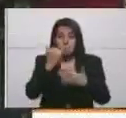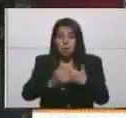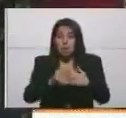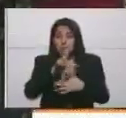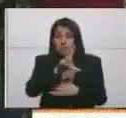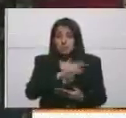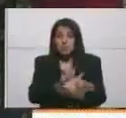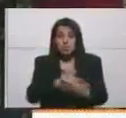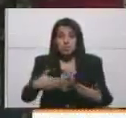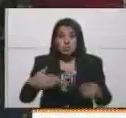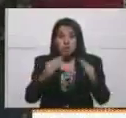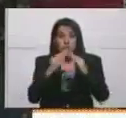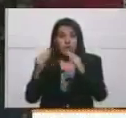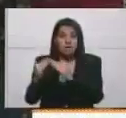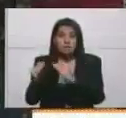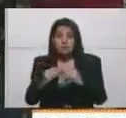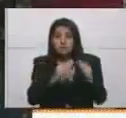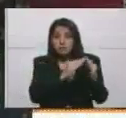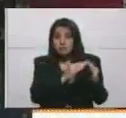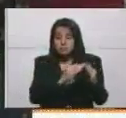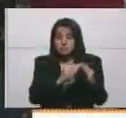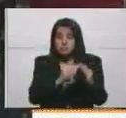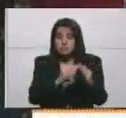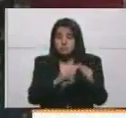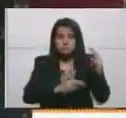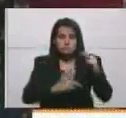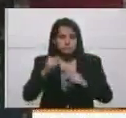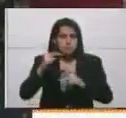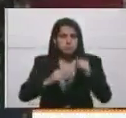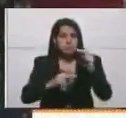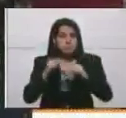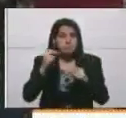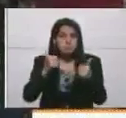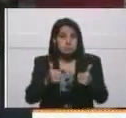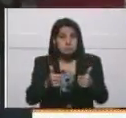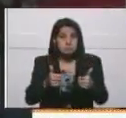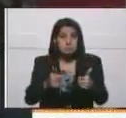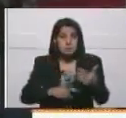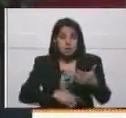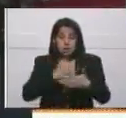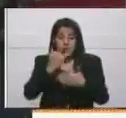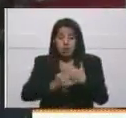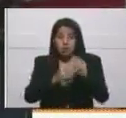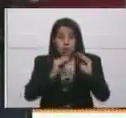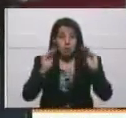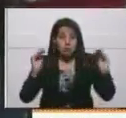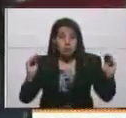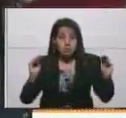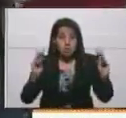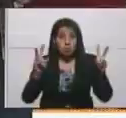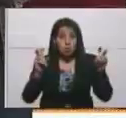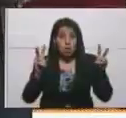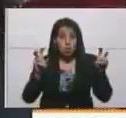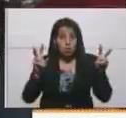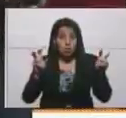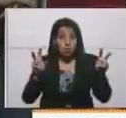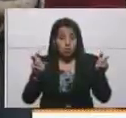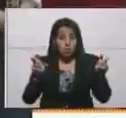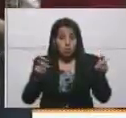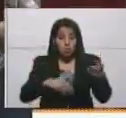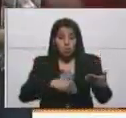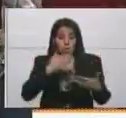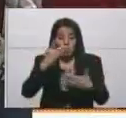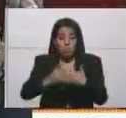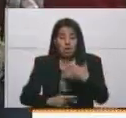millones de viviendas, al plan que estamos construyendo, este plan que voy a anunciar. Pero este plan ha surgido como